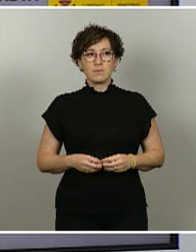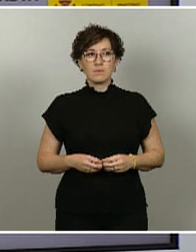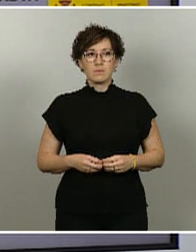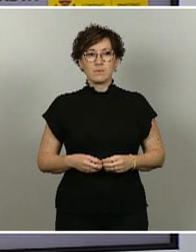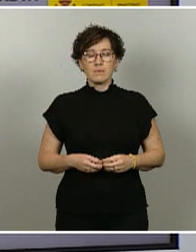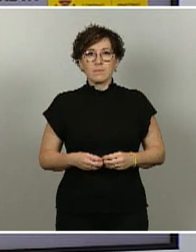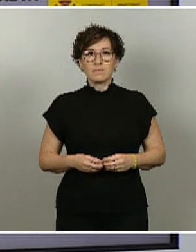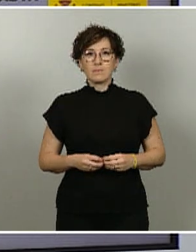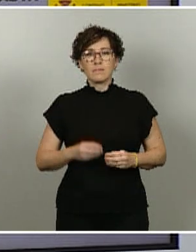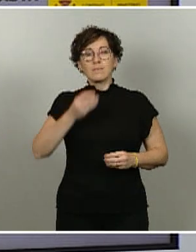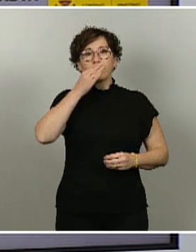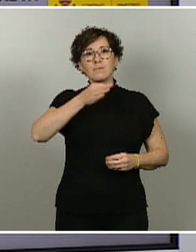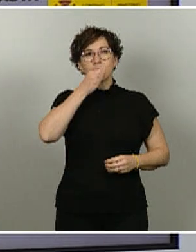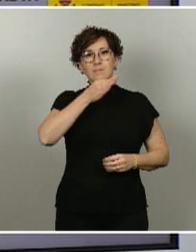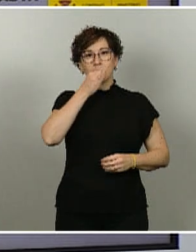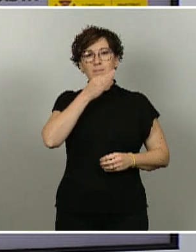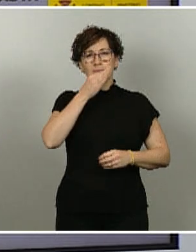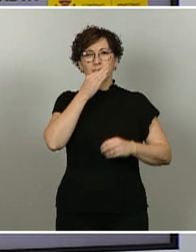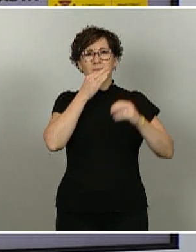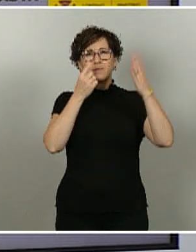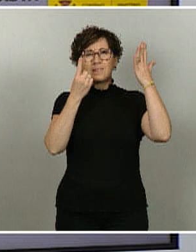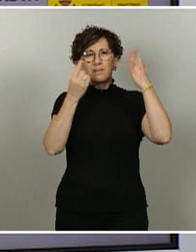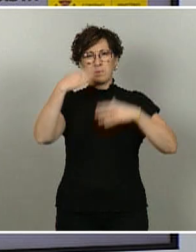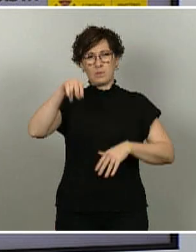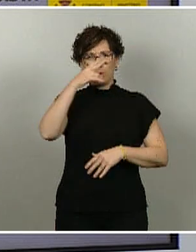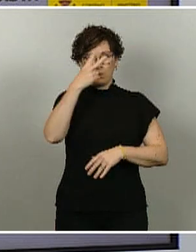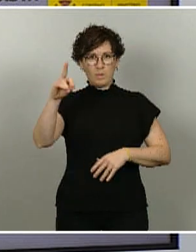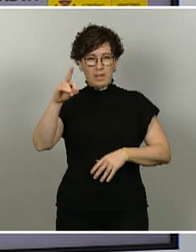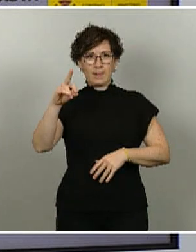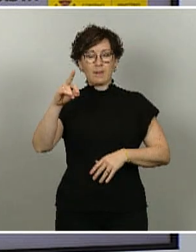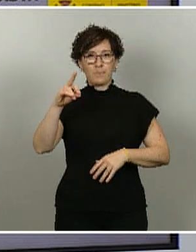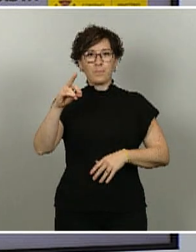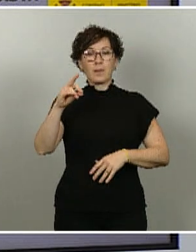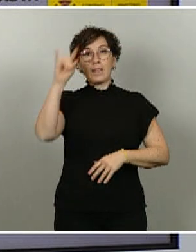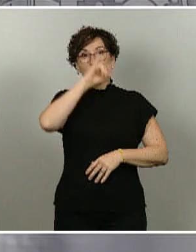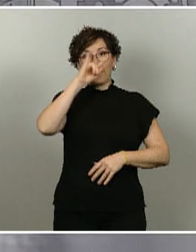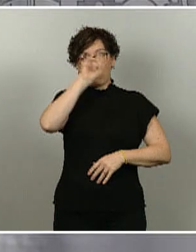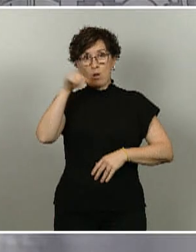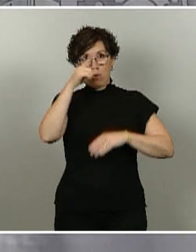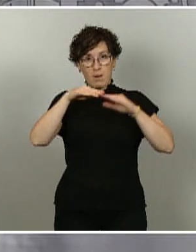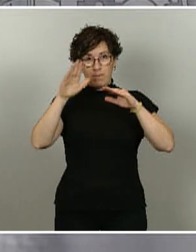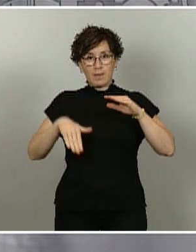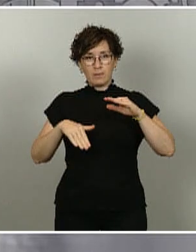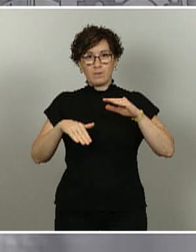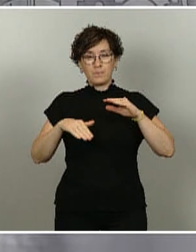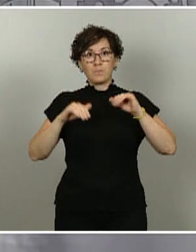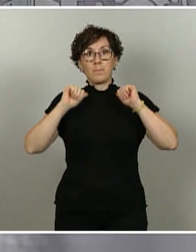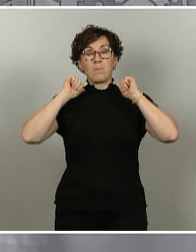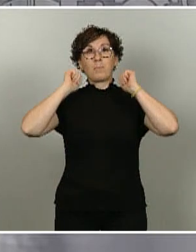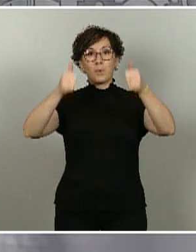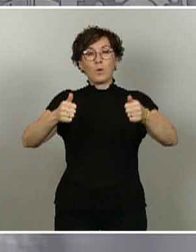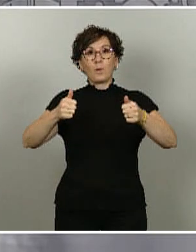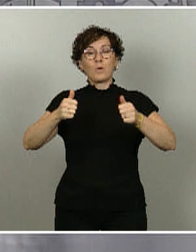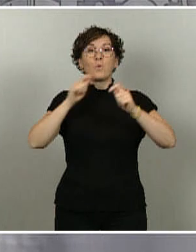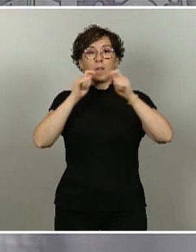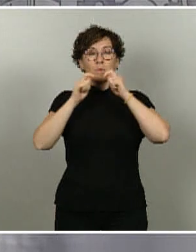Muy buenas tardes, son casi las 6 menos 20, una hora menos en Canarias. Comienza la rueda de prensa del director del Centro de Coordinación